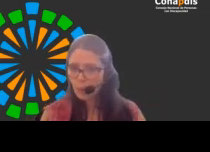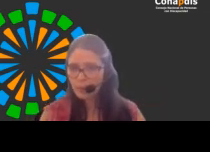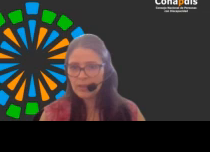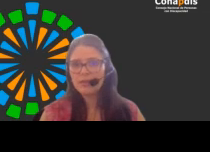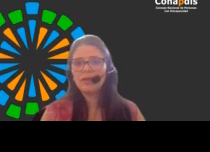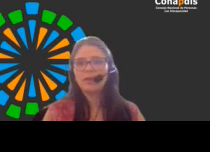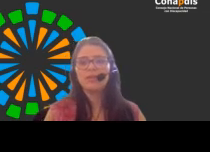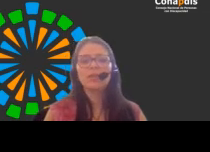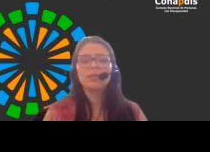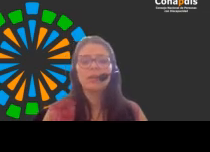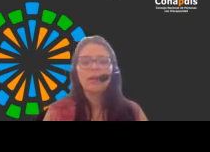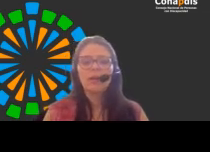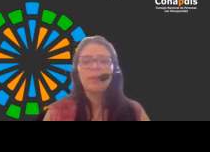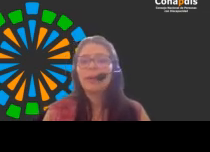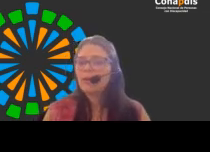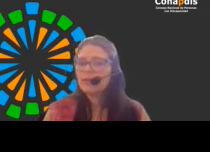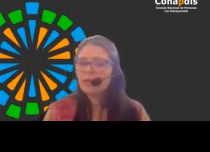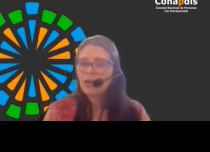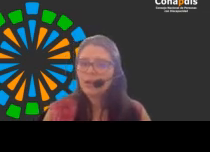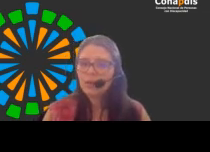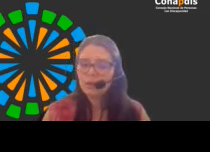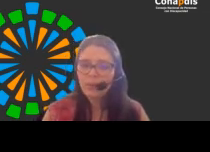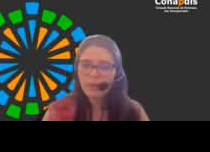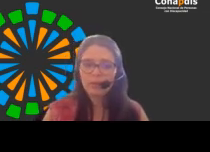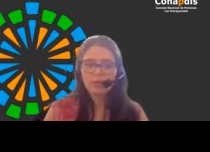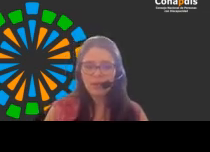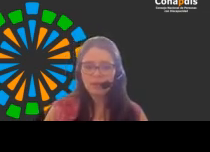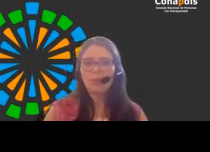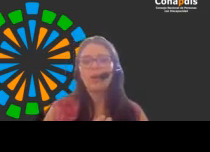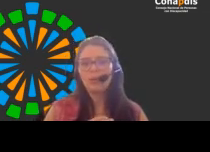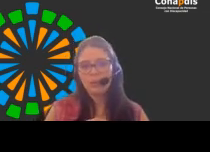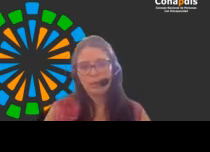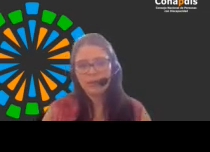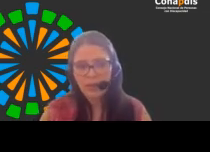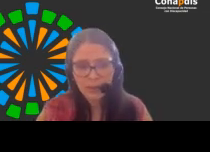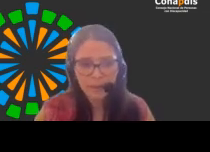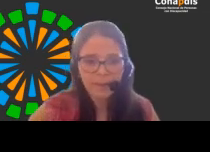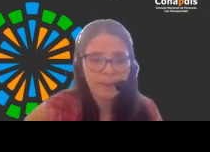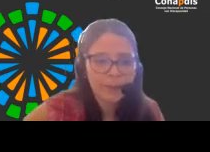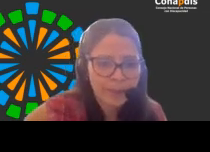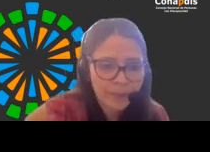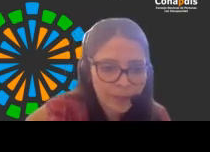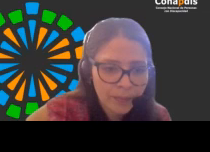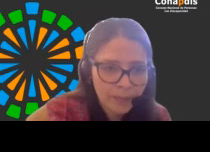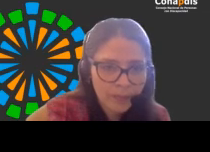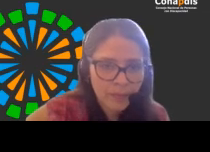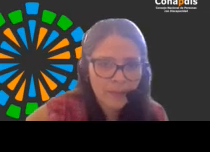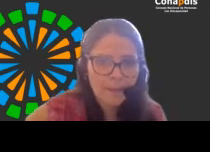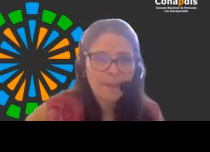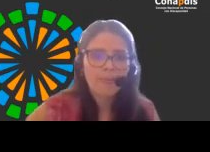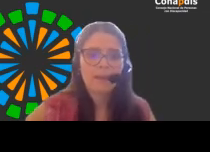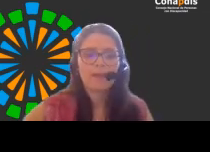como por las estadísticas para ver si tienen alguna pregunta o algún comentario